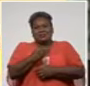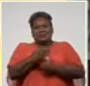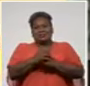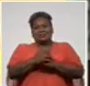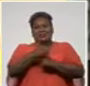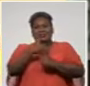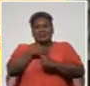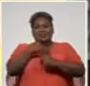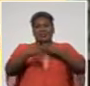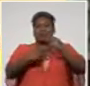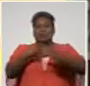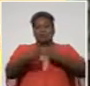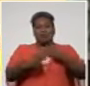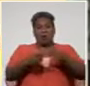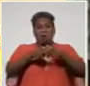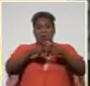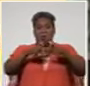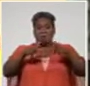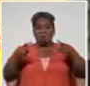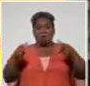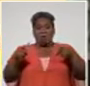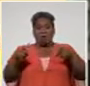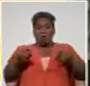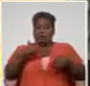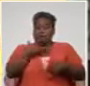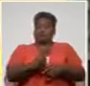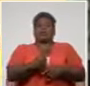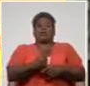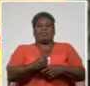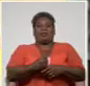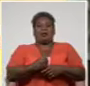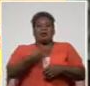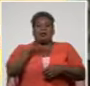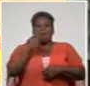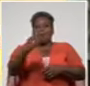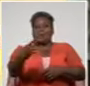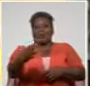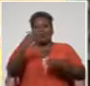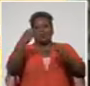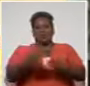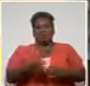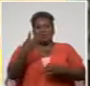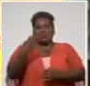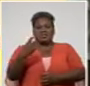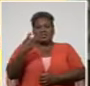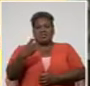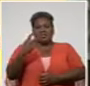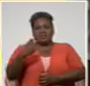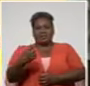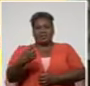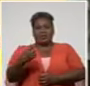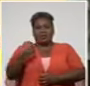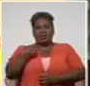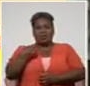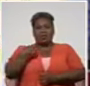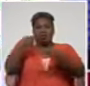llevarlo a cabo con la mayor profesionalidad posible y respondiendo siempre cada vez que necesitan algo, pues tratar de estar en la línea del deber.